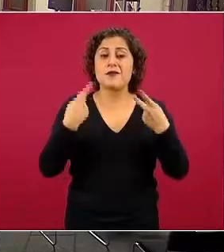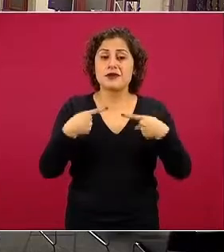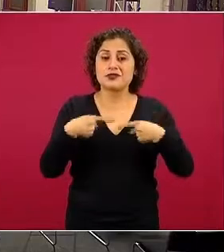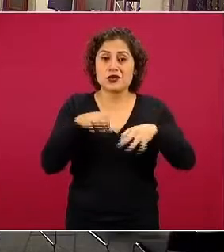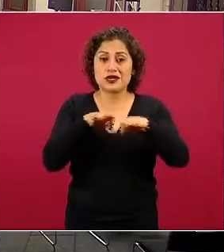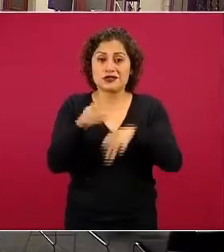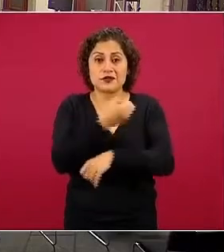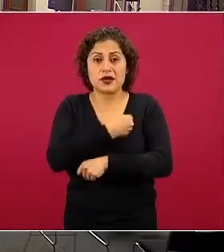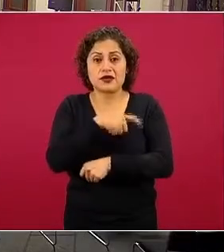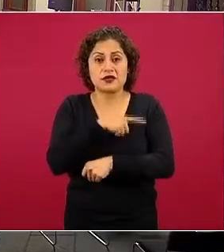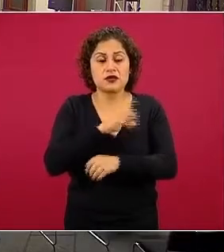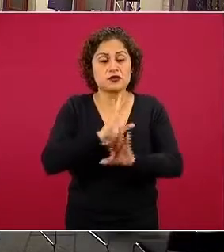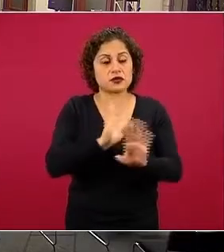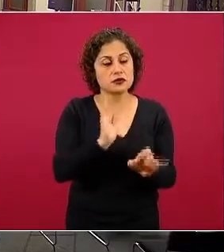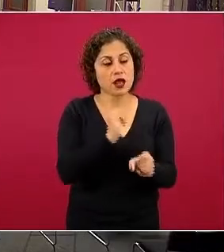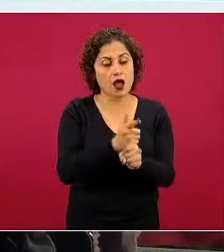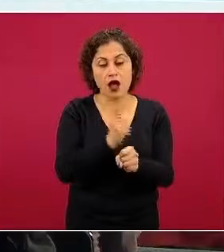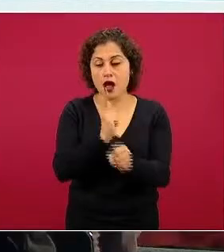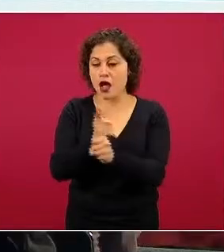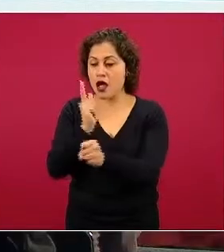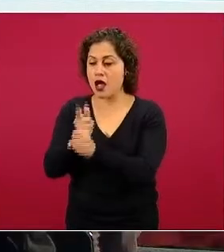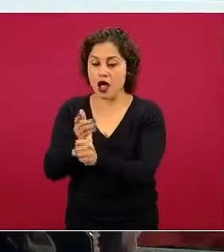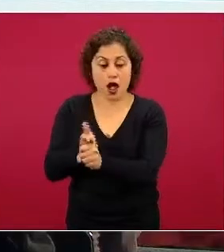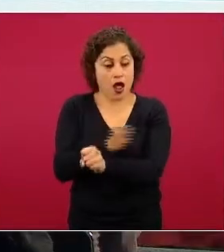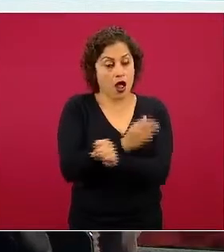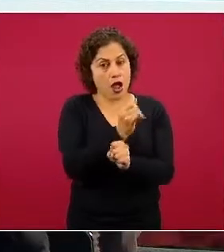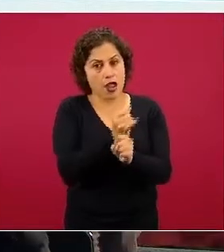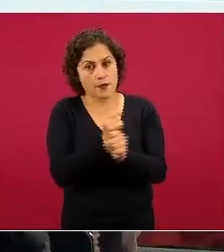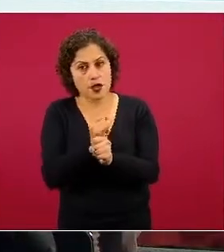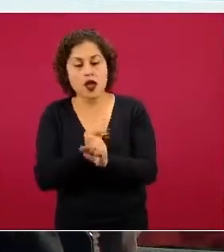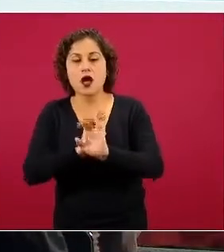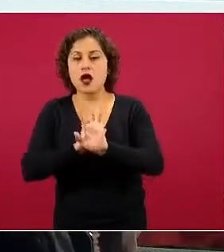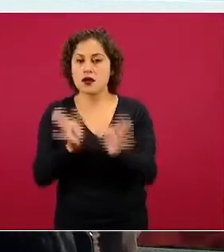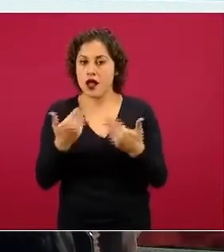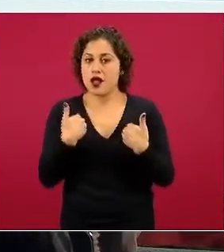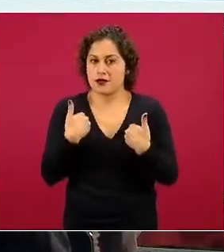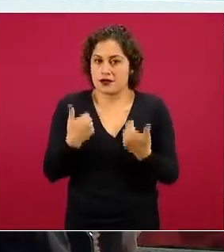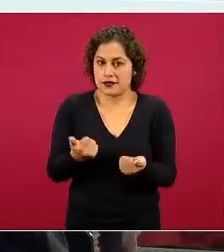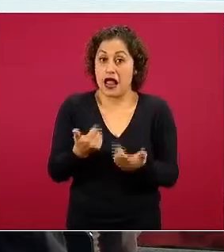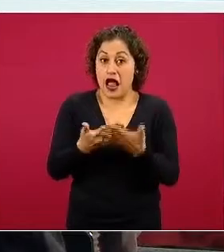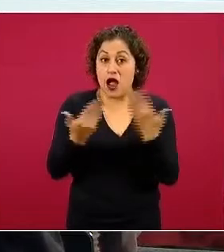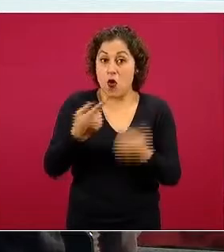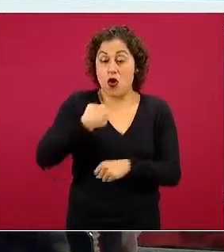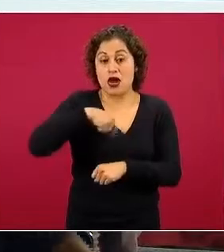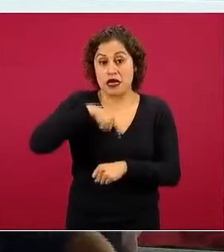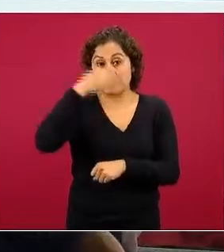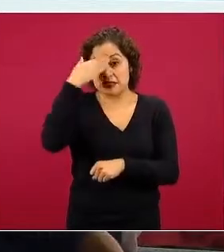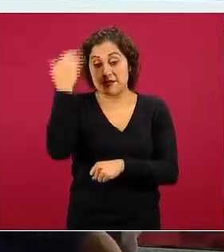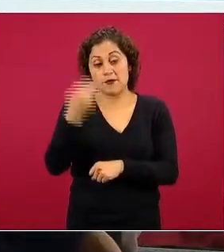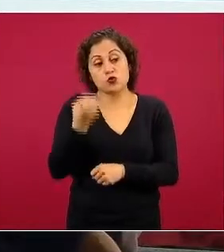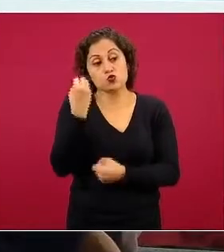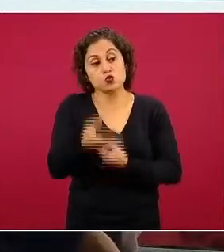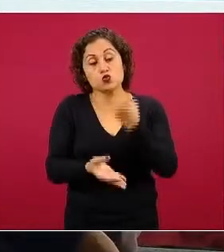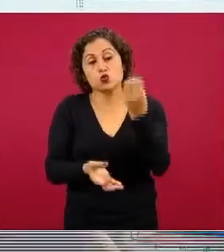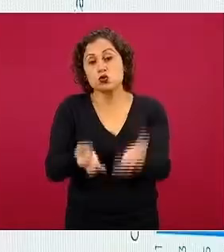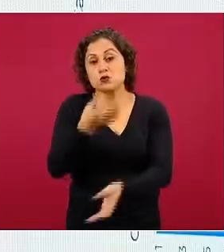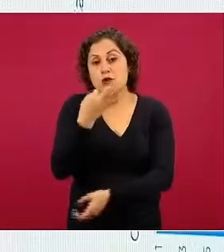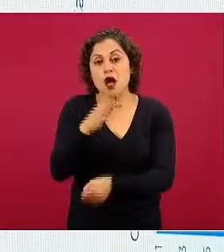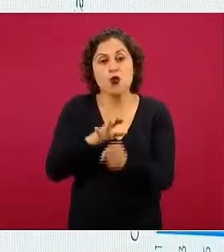las personas que requieren cuidados intensivos es, por ejemplo, la dexametasona. ¿Sí? ¿Para qué? Para